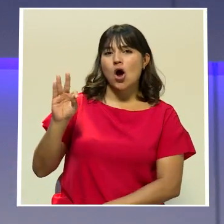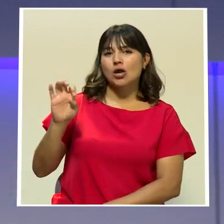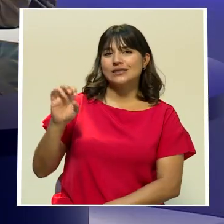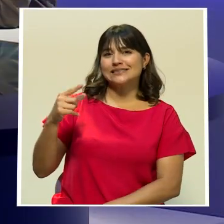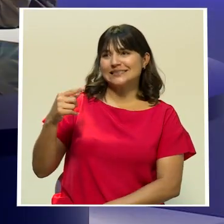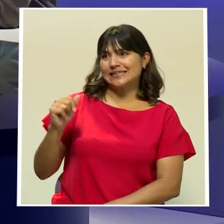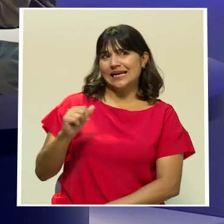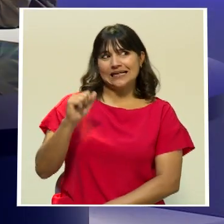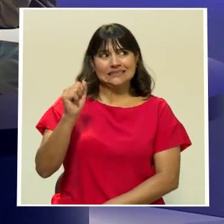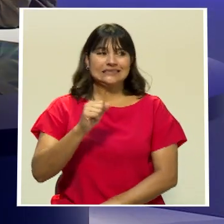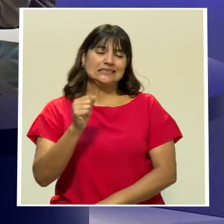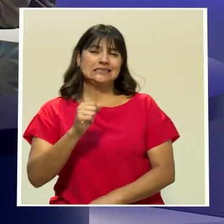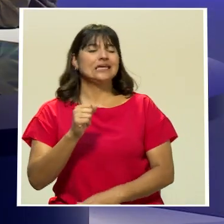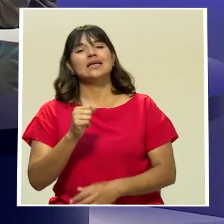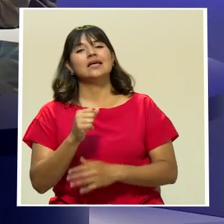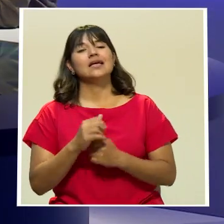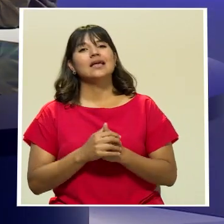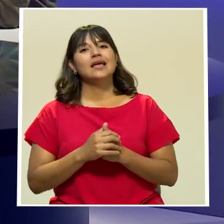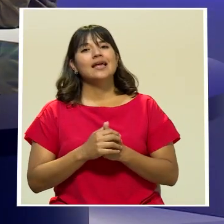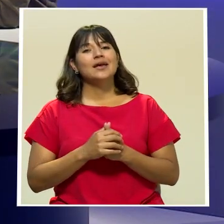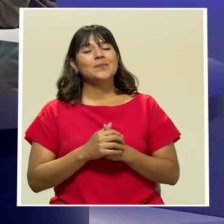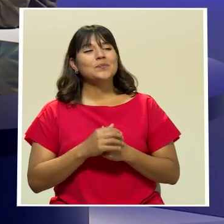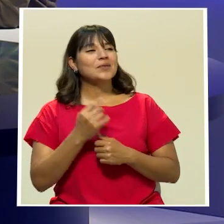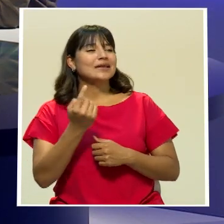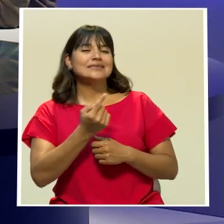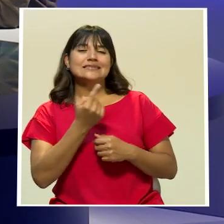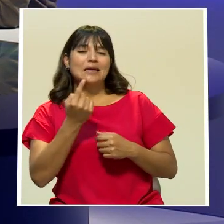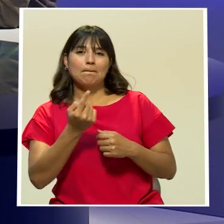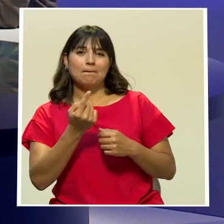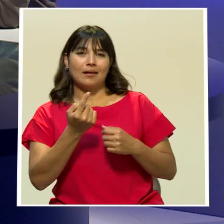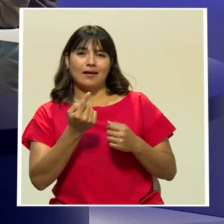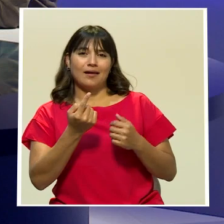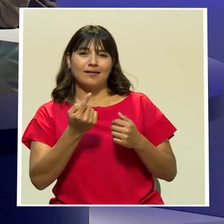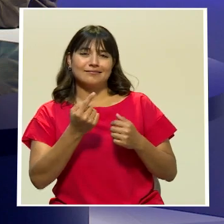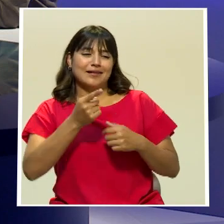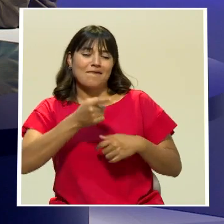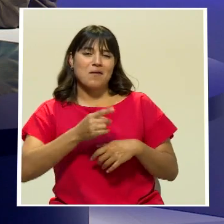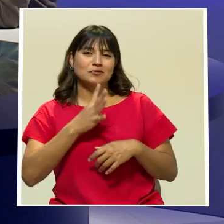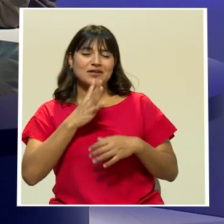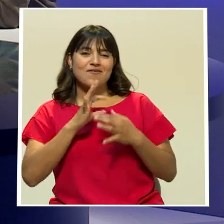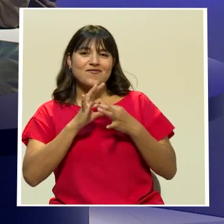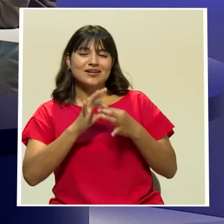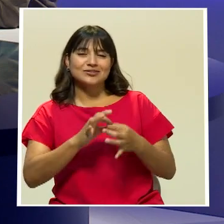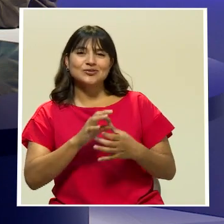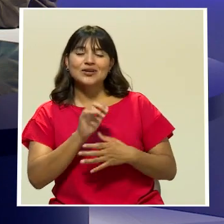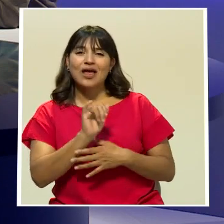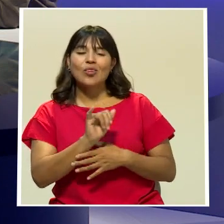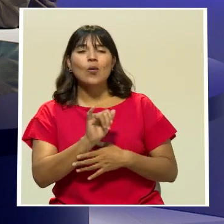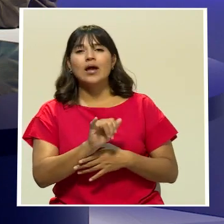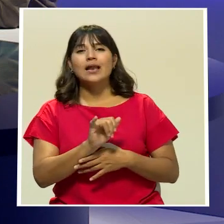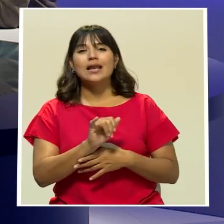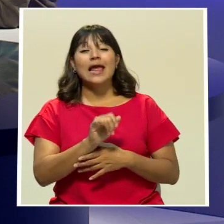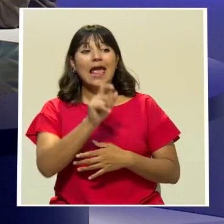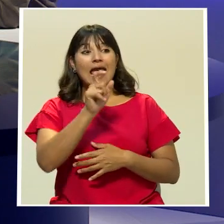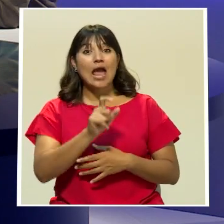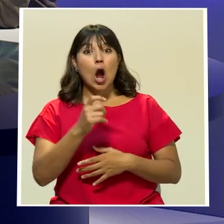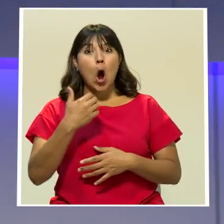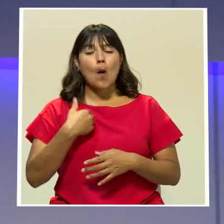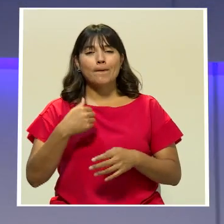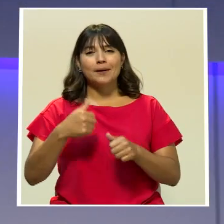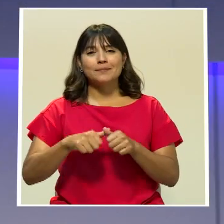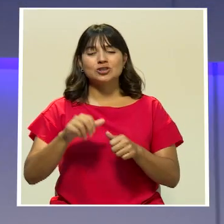sí. Es un clásico más allá de la broma común que nos hacemos siempre que nos vemos. Ortega